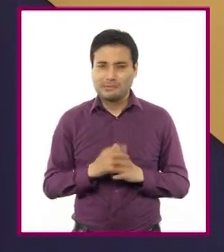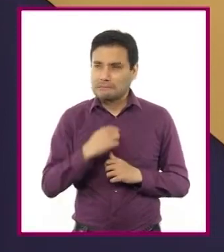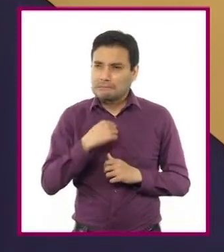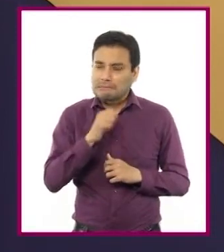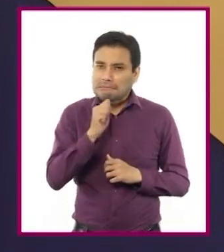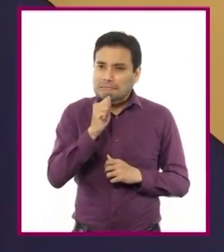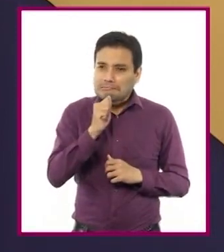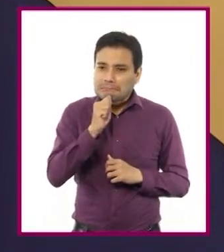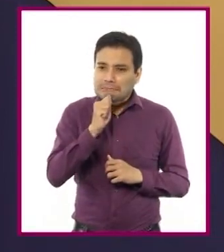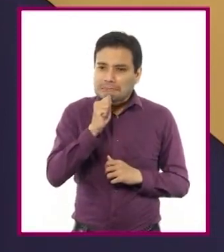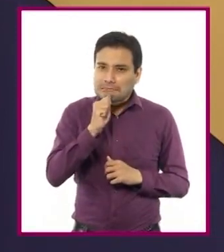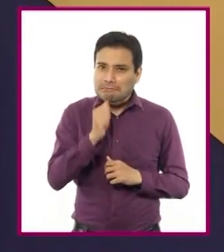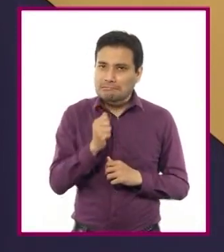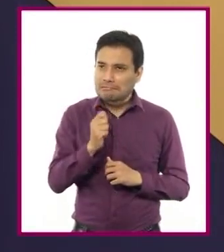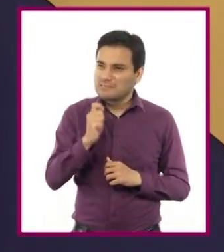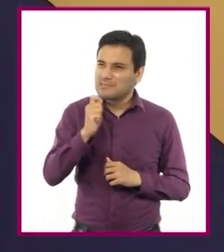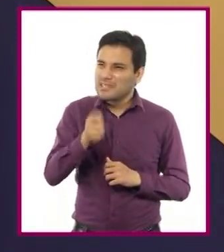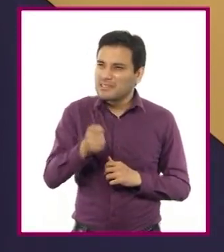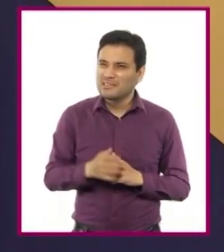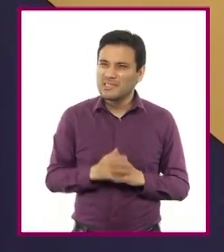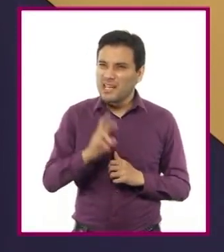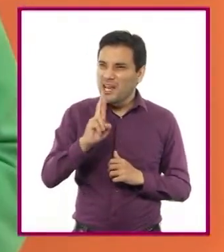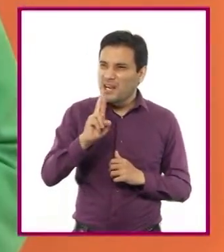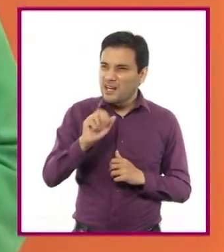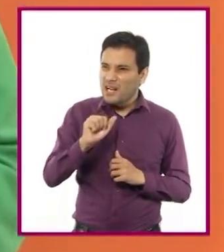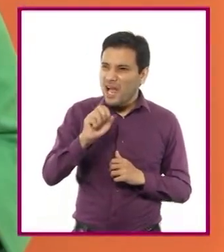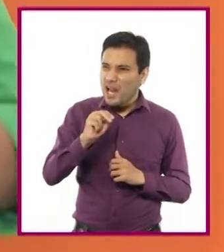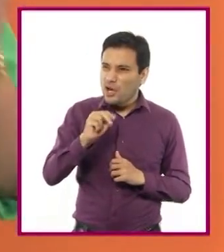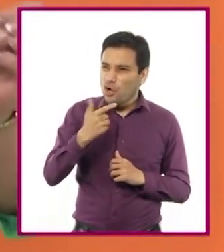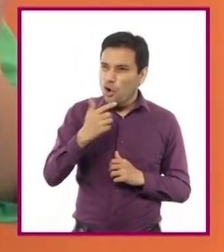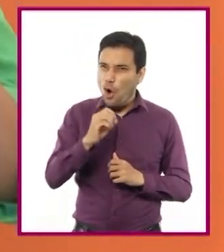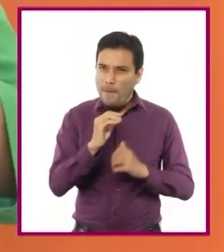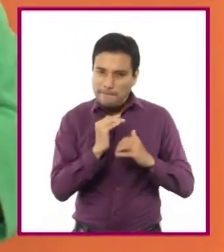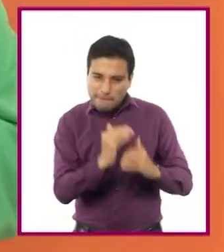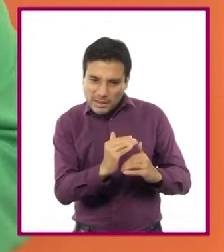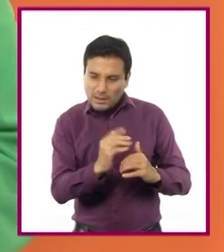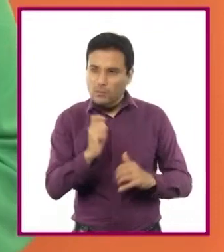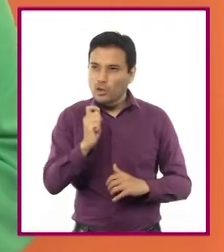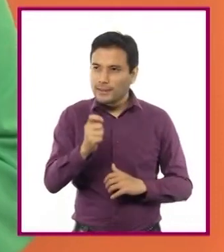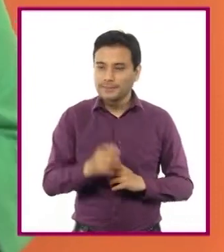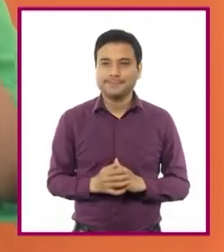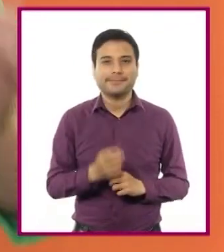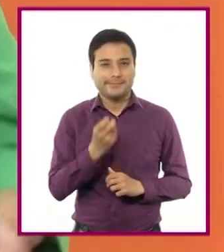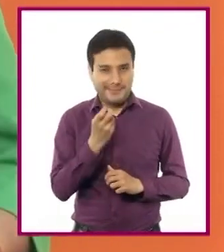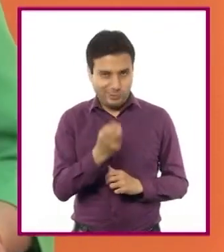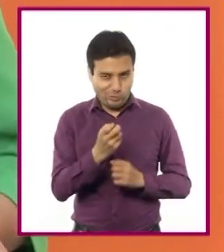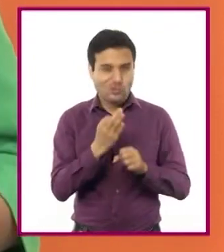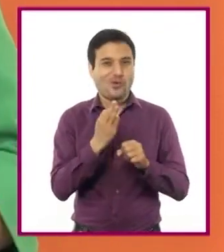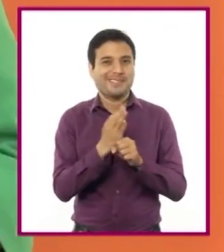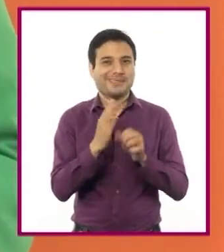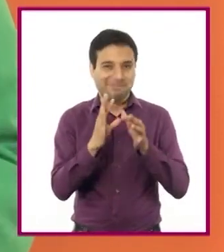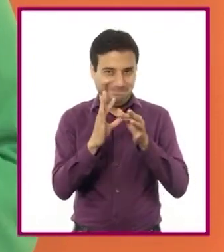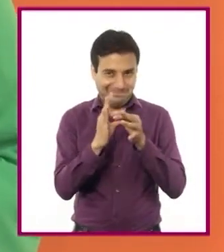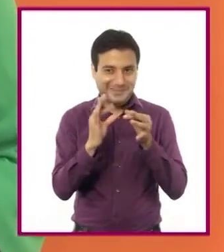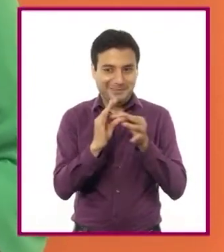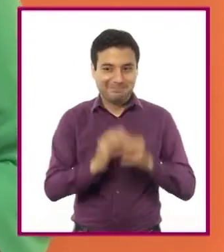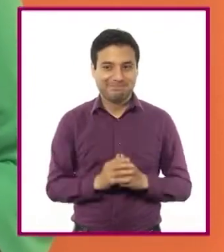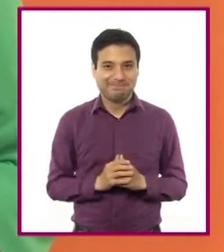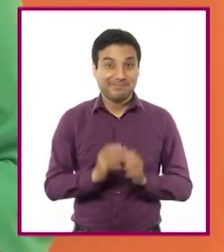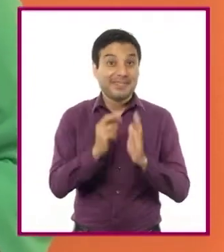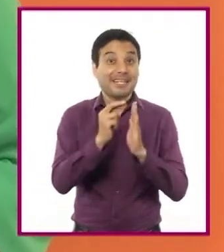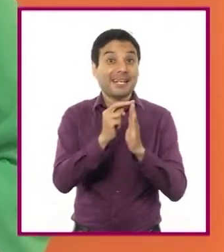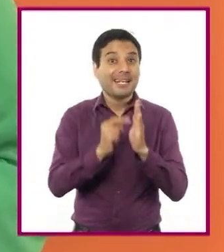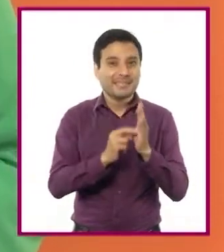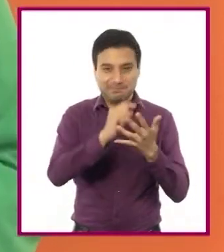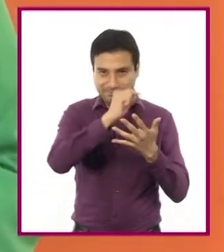refiere cuando dice el menor rango posible. Eso es lo que se va a trabajar en la sesión. Las reglas